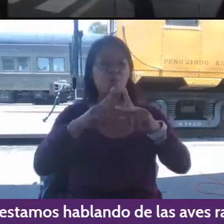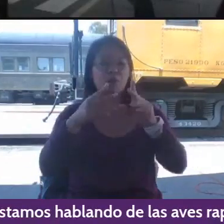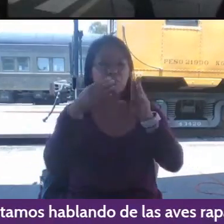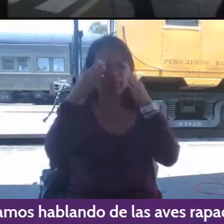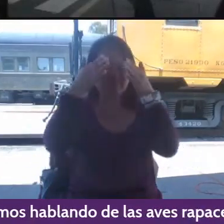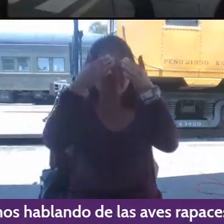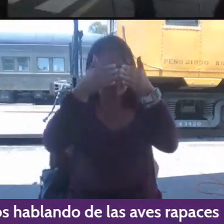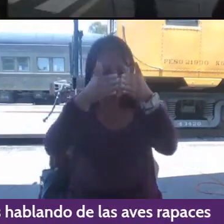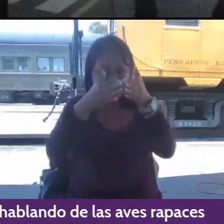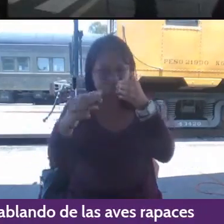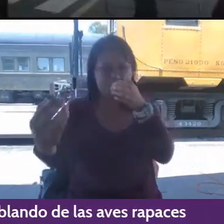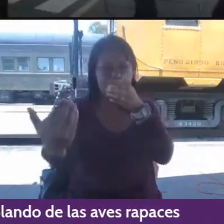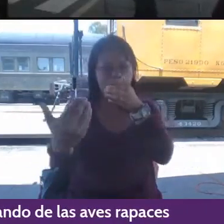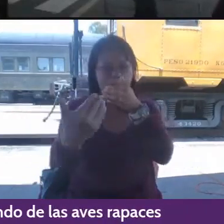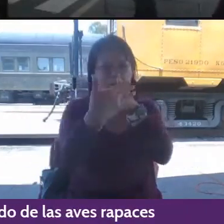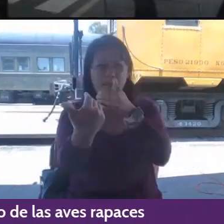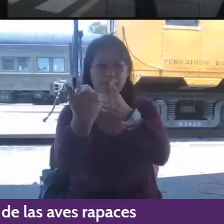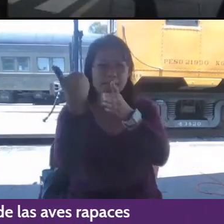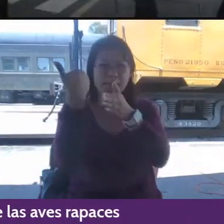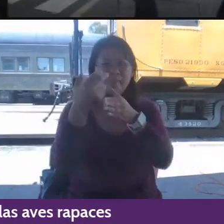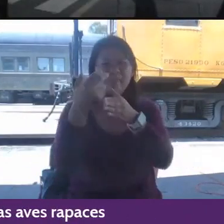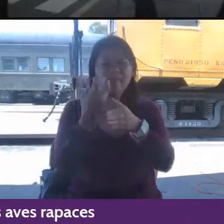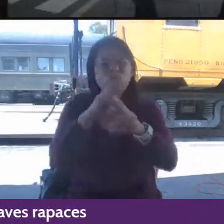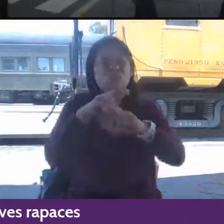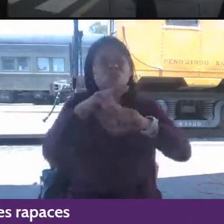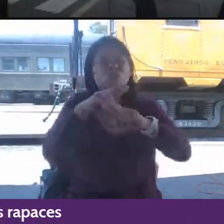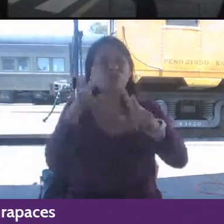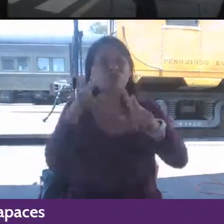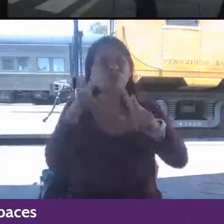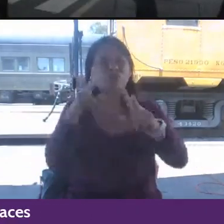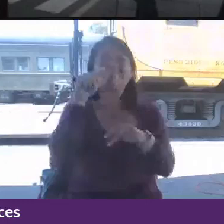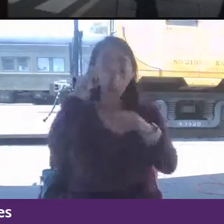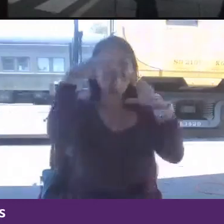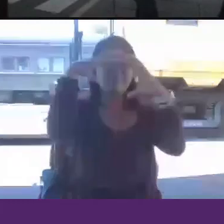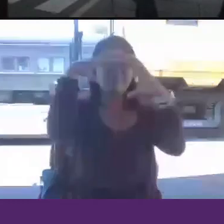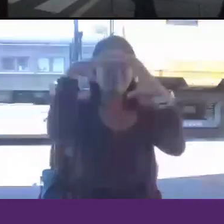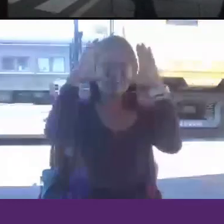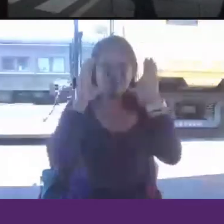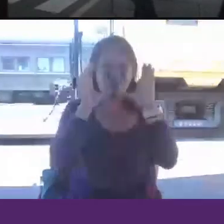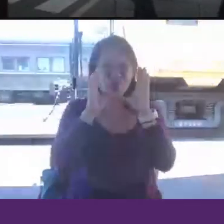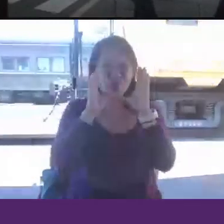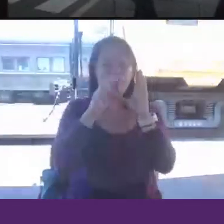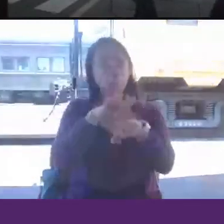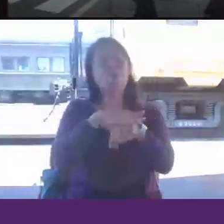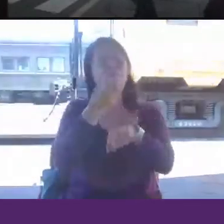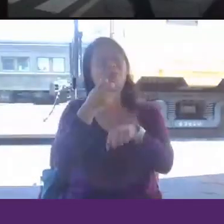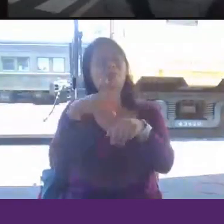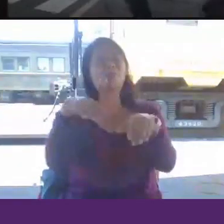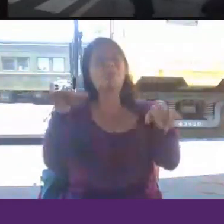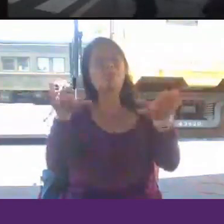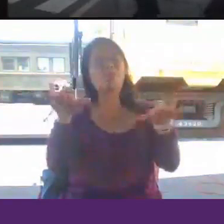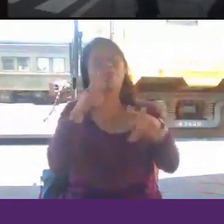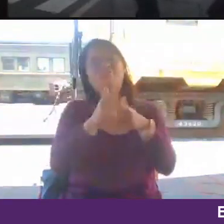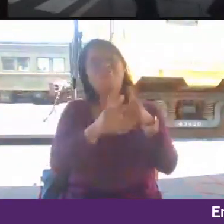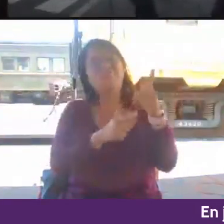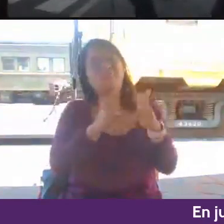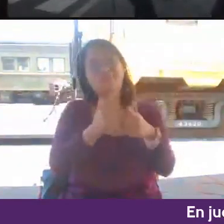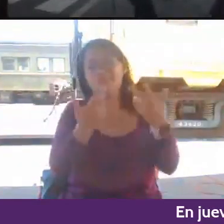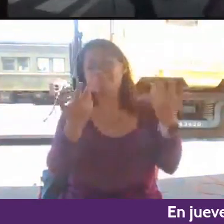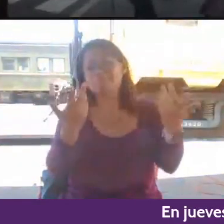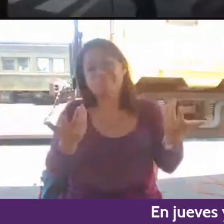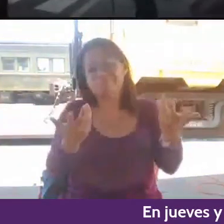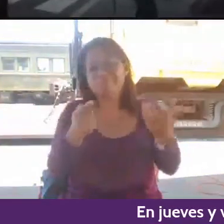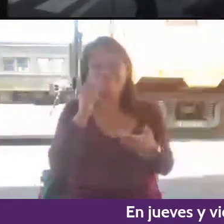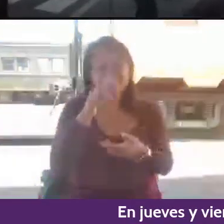hacer que vuelen mejor. En el caso de estas, sí, la forma de la cabeza haría que vuelen más lento, pero como de por sí vuelan lento, realmente no es